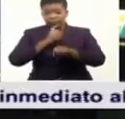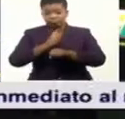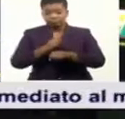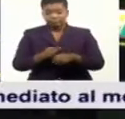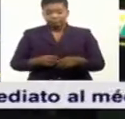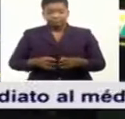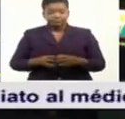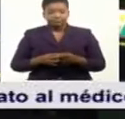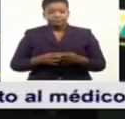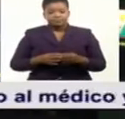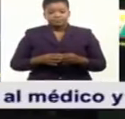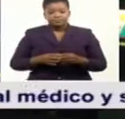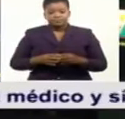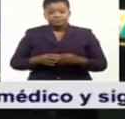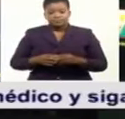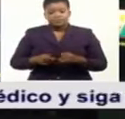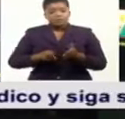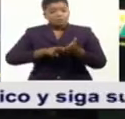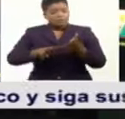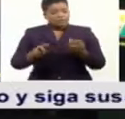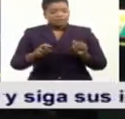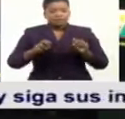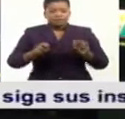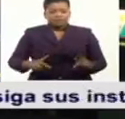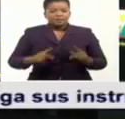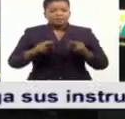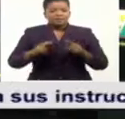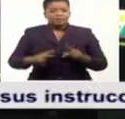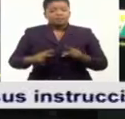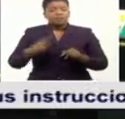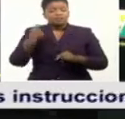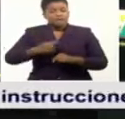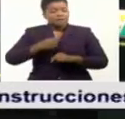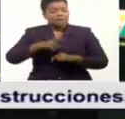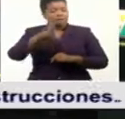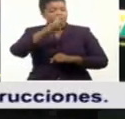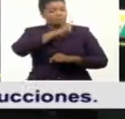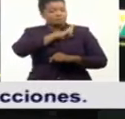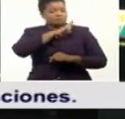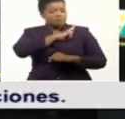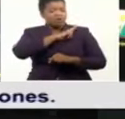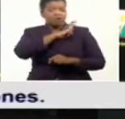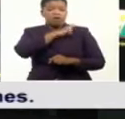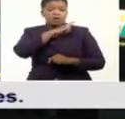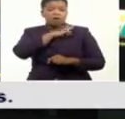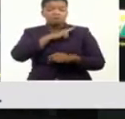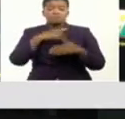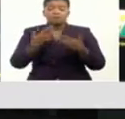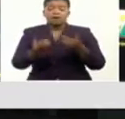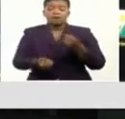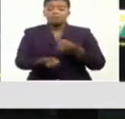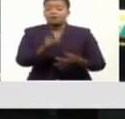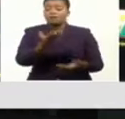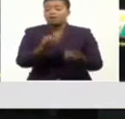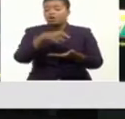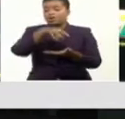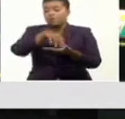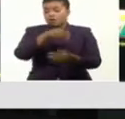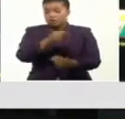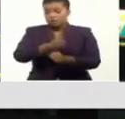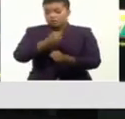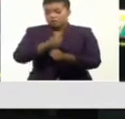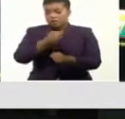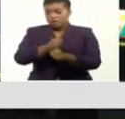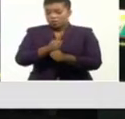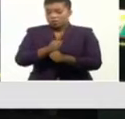Provincial insiste en la responsabilidad de los directivos de entidades y organismos para evitar eventos institucionales. Y con la convocatoria